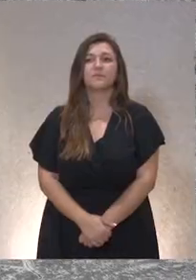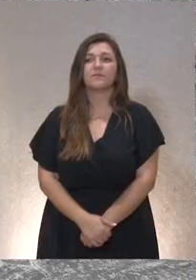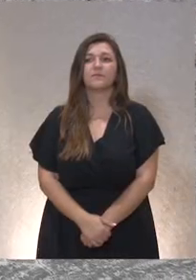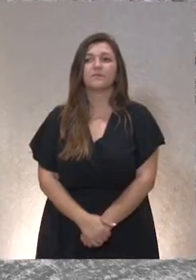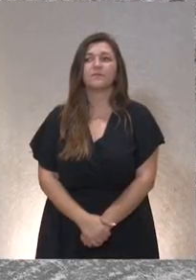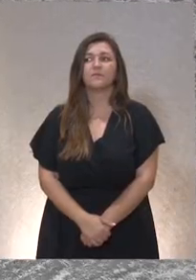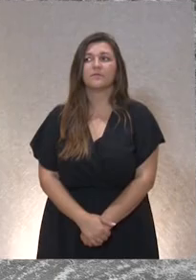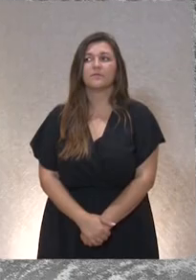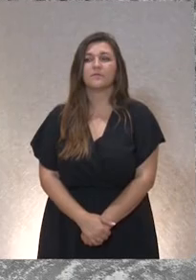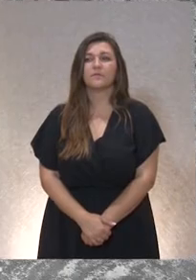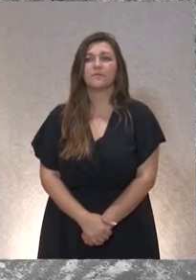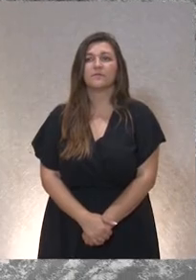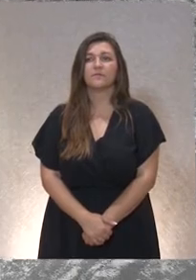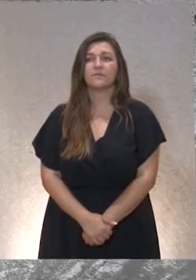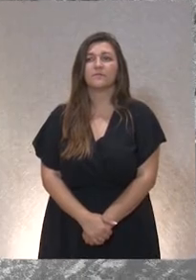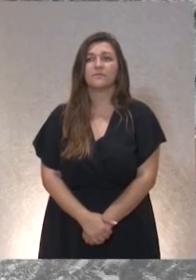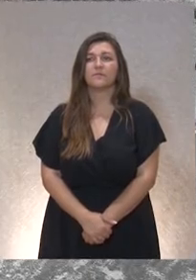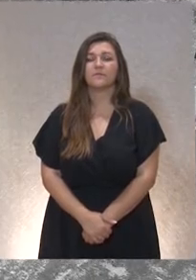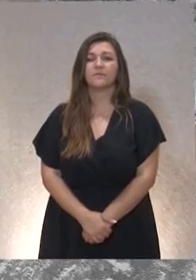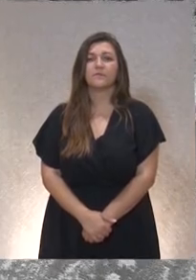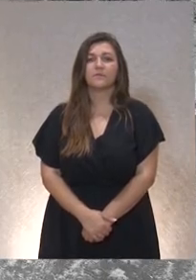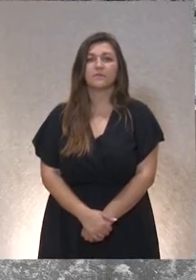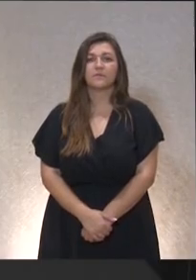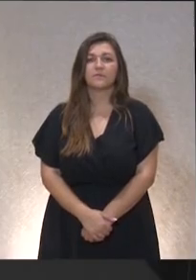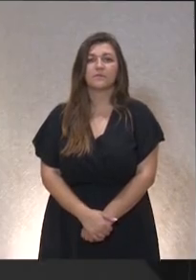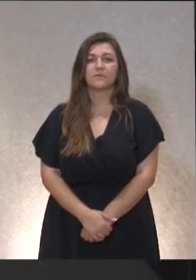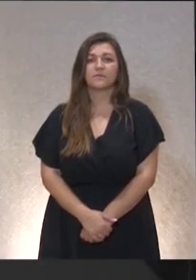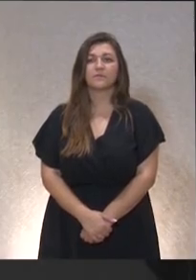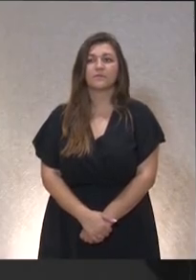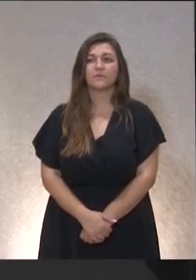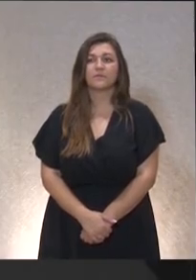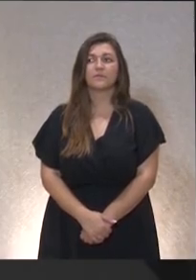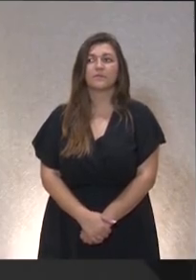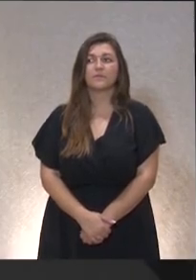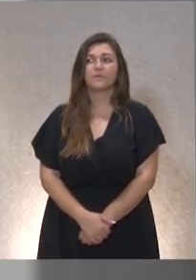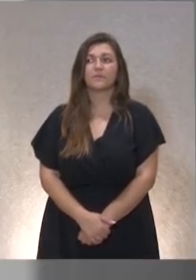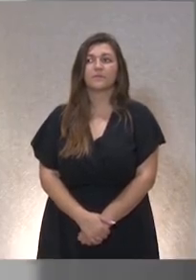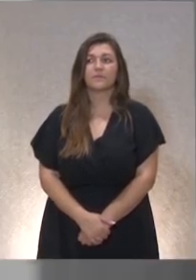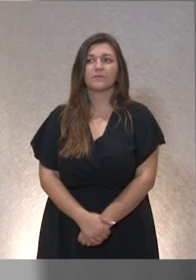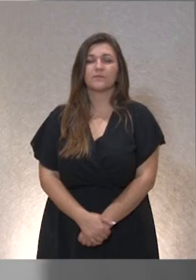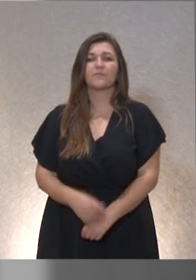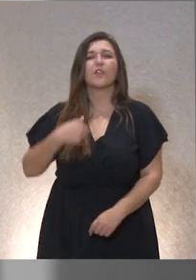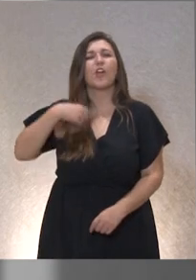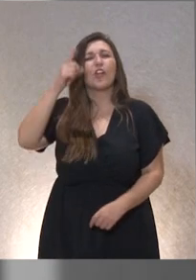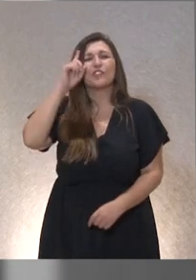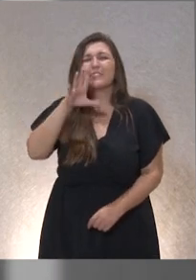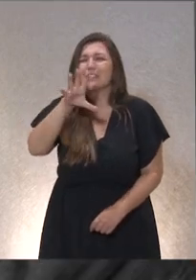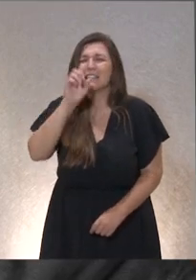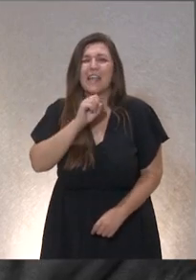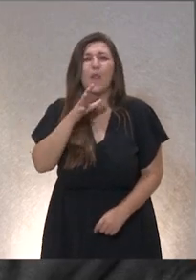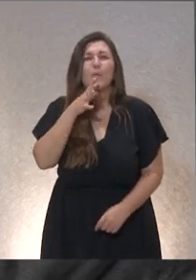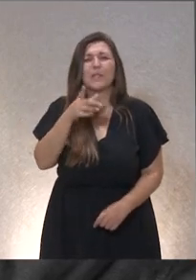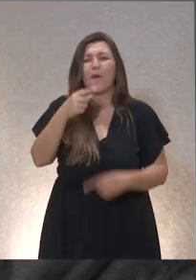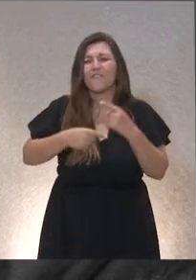última no entiendo qué es lo que está pasando por qué nuestras familias ya no nos